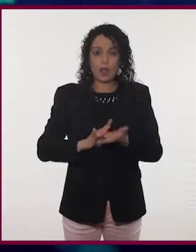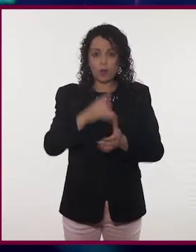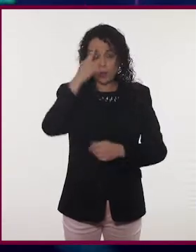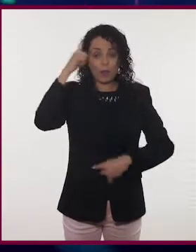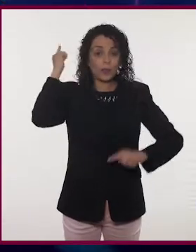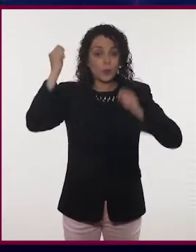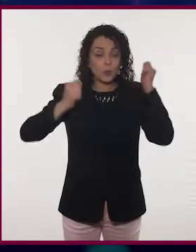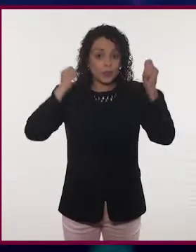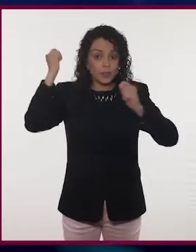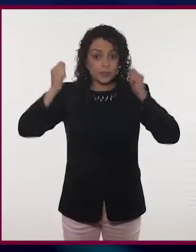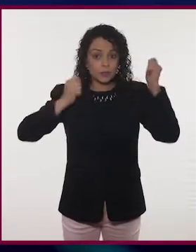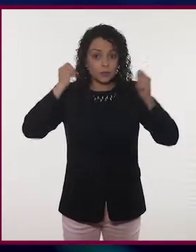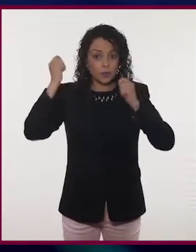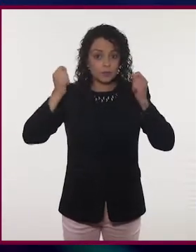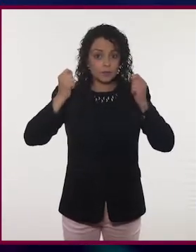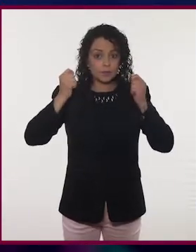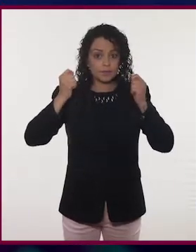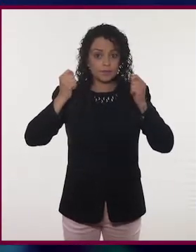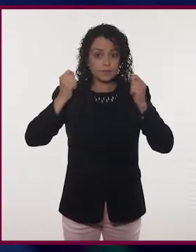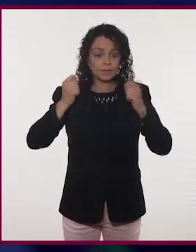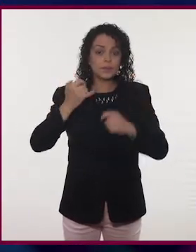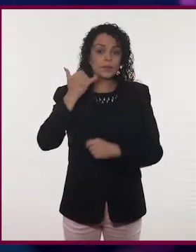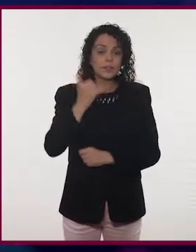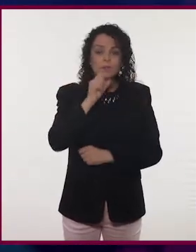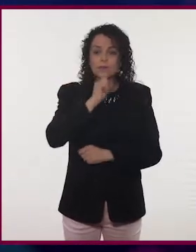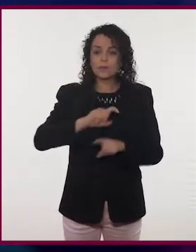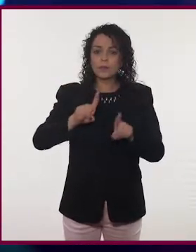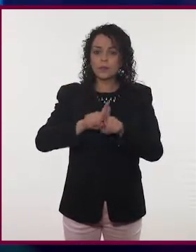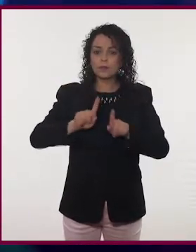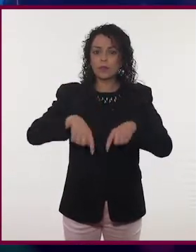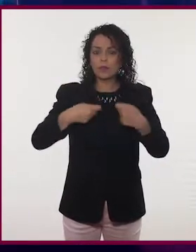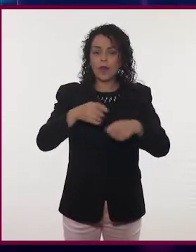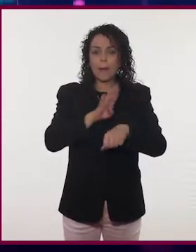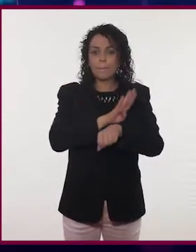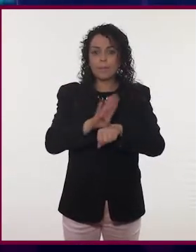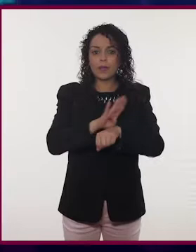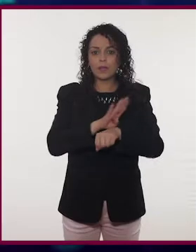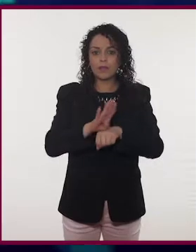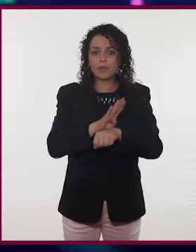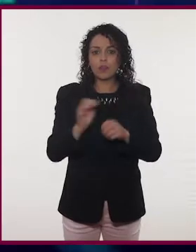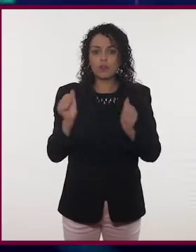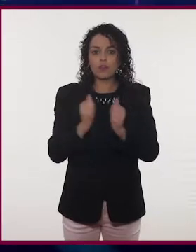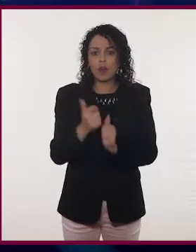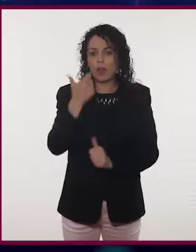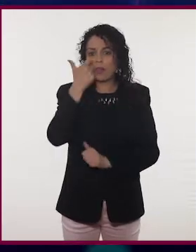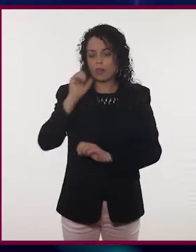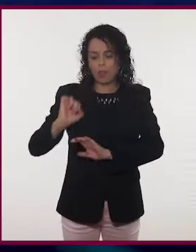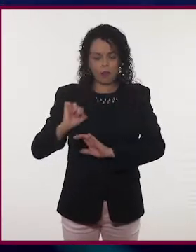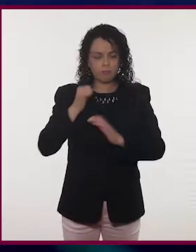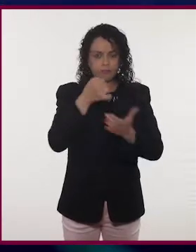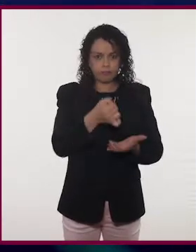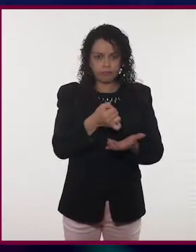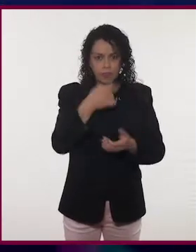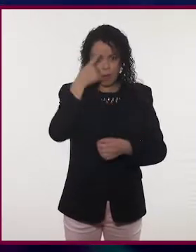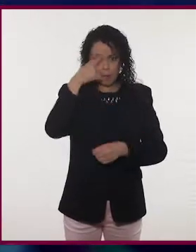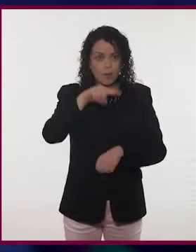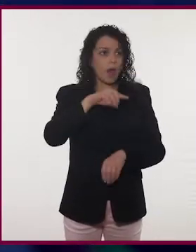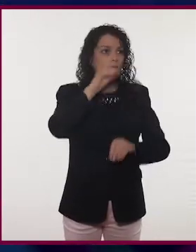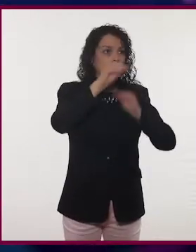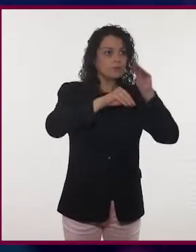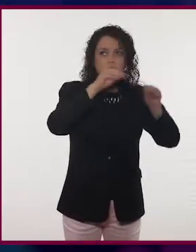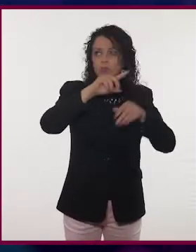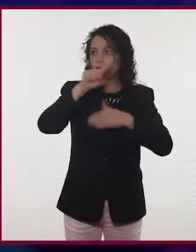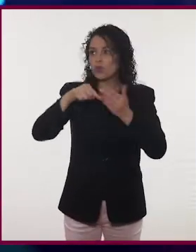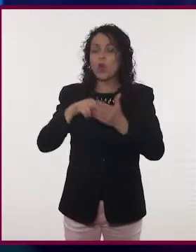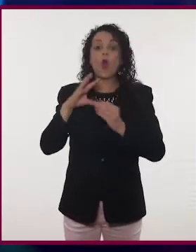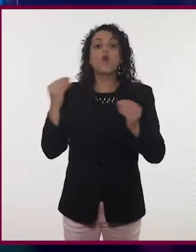turismo y te pueden dar o beneficiar con cierta cantidad de dinero, infraestructura o cursos.